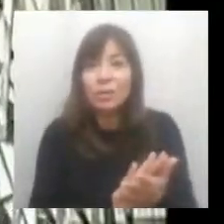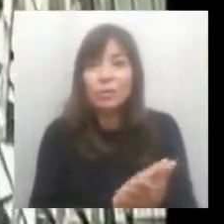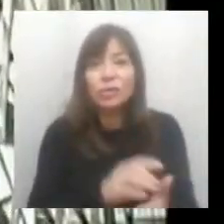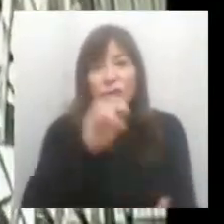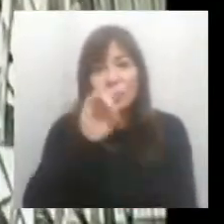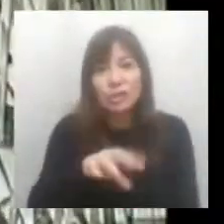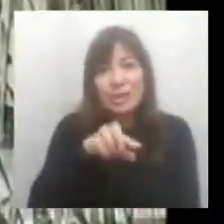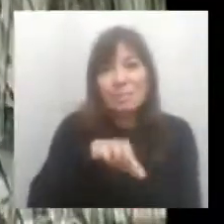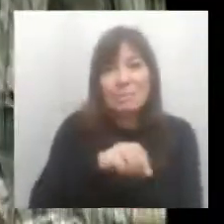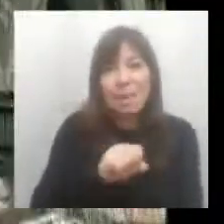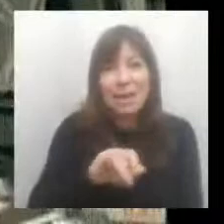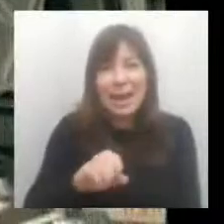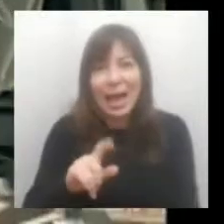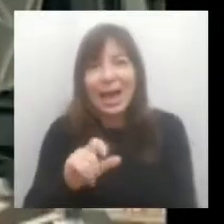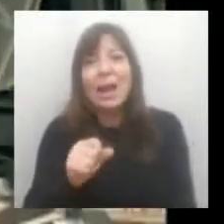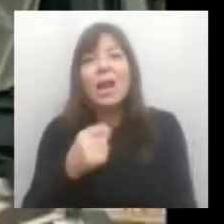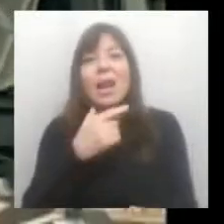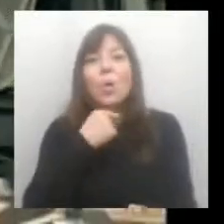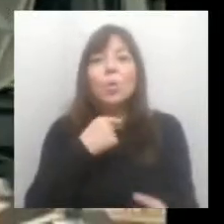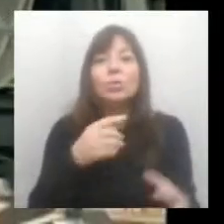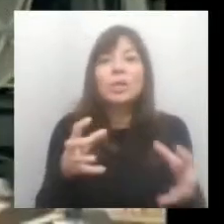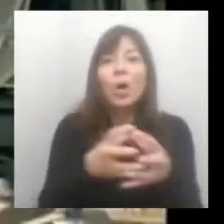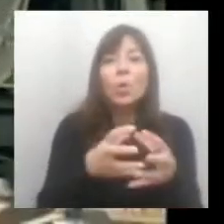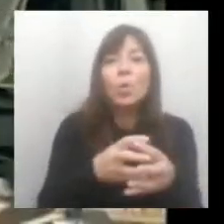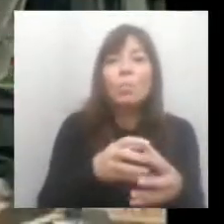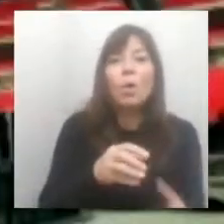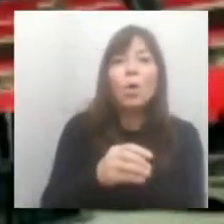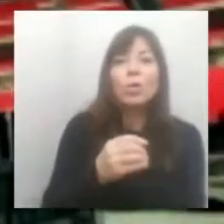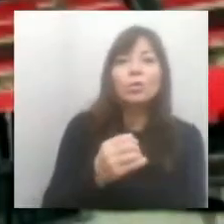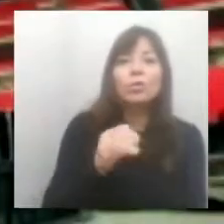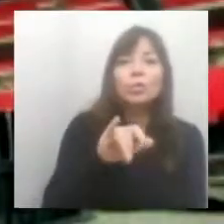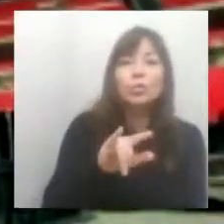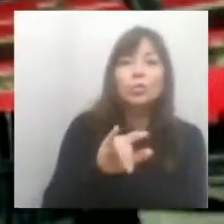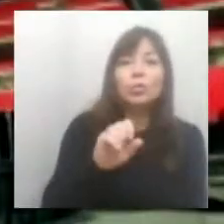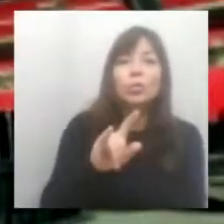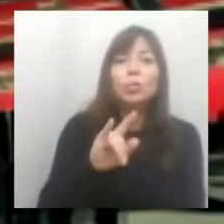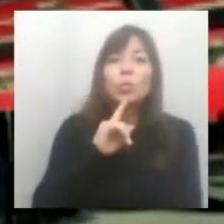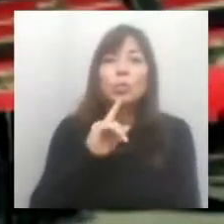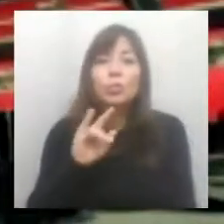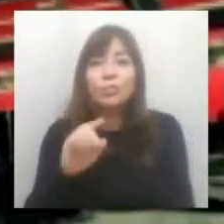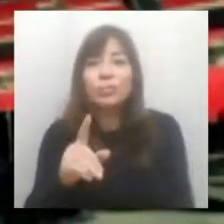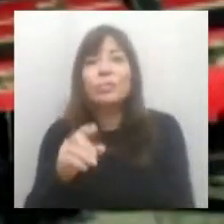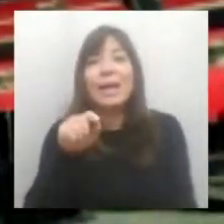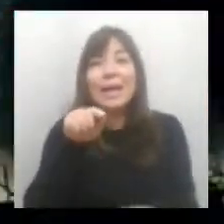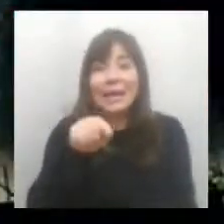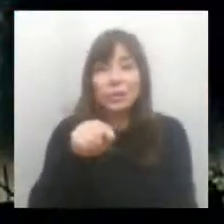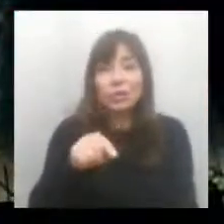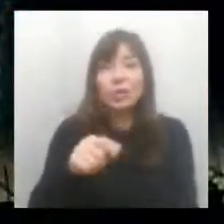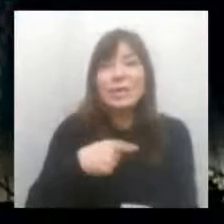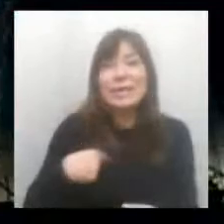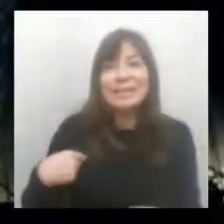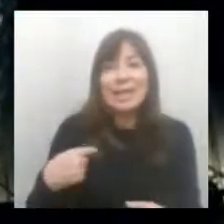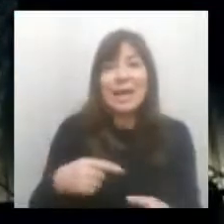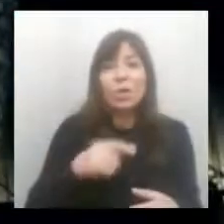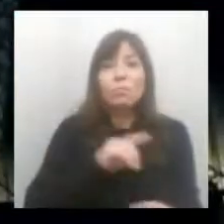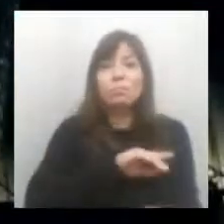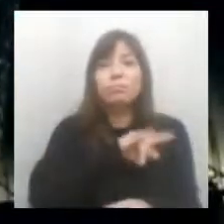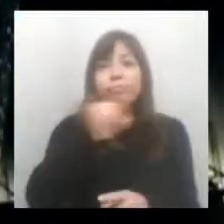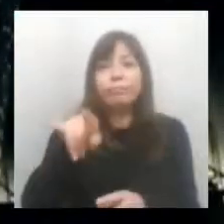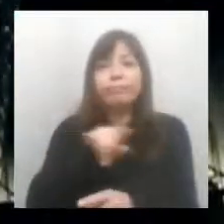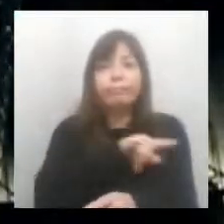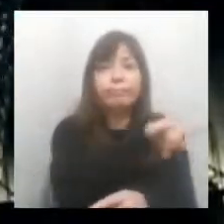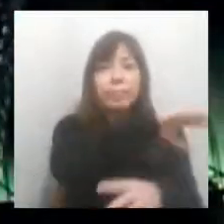mucho el grupo U2, ellos realizaron una gira denominada 360. Y el escenario, como están viendo ustedes en pantalla,